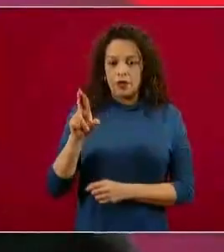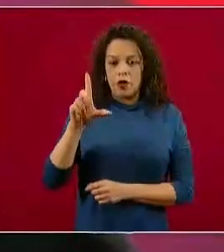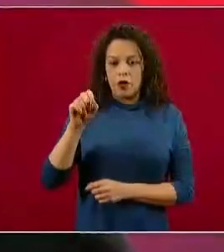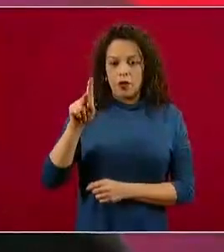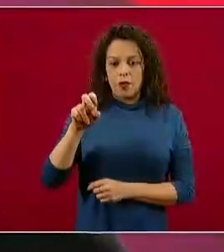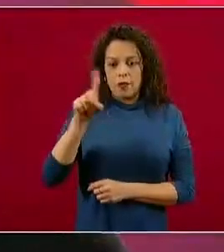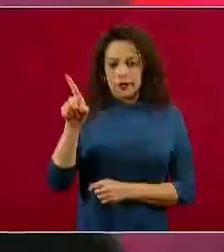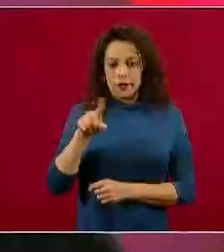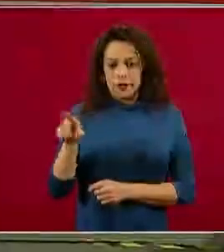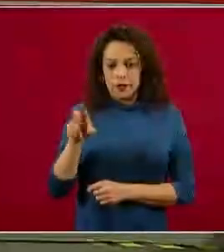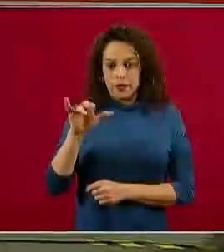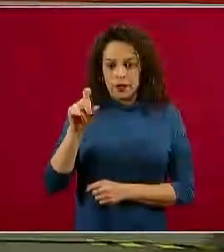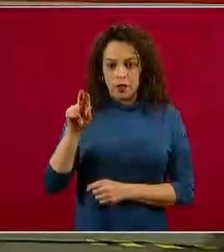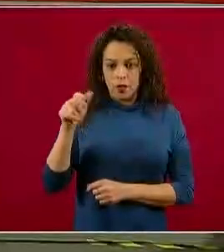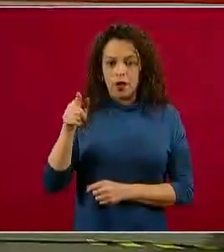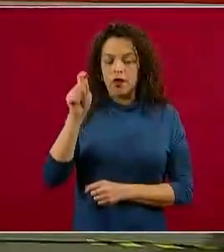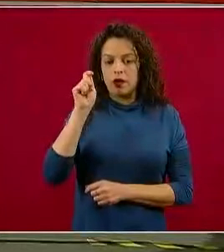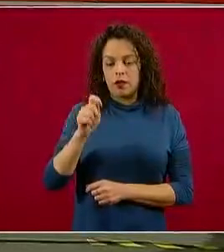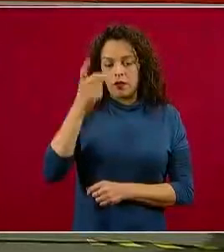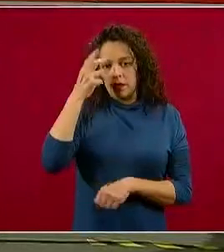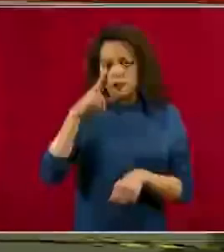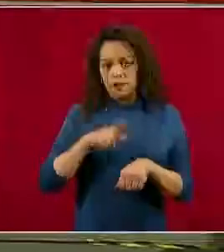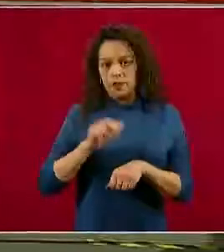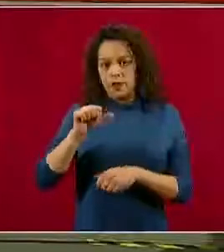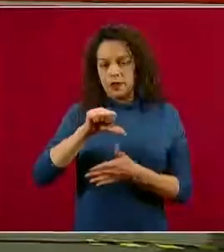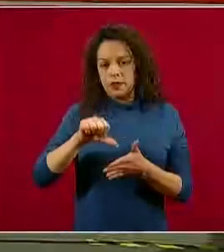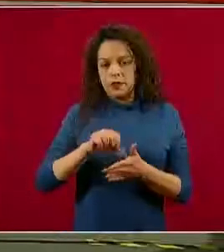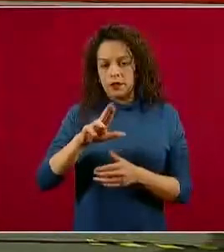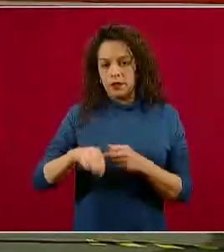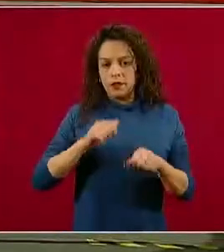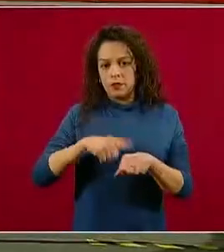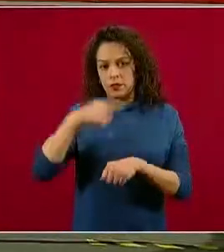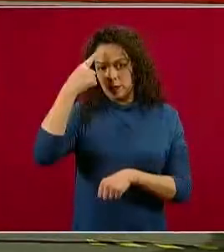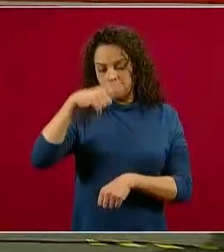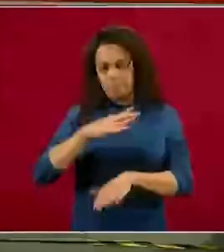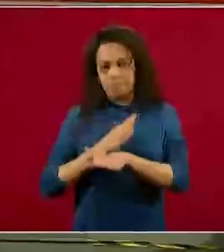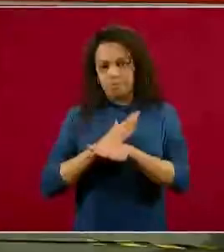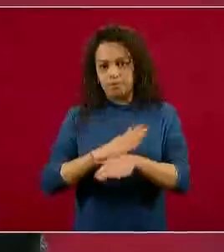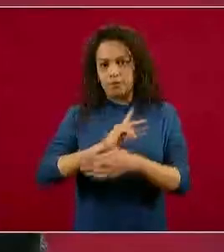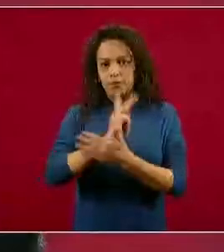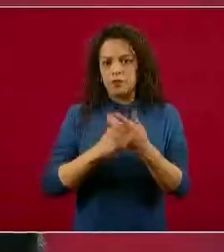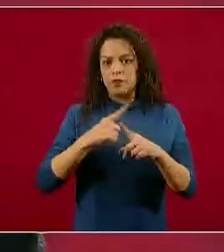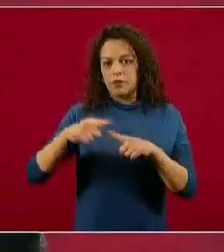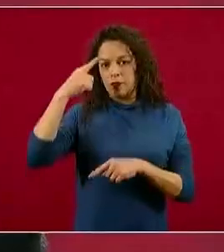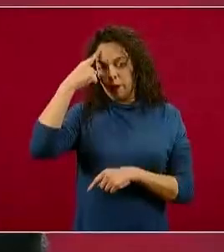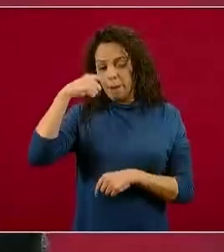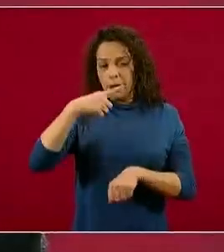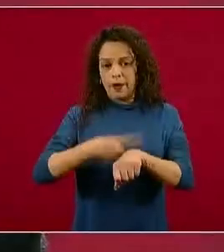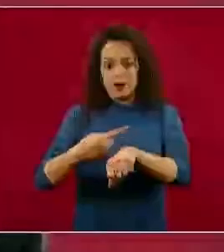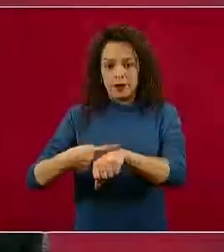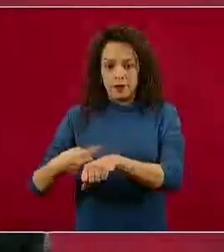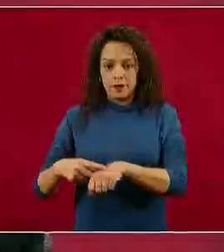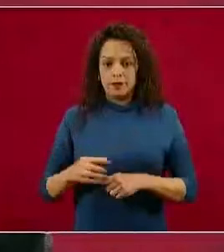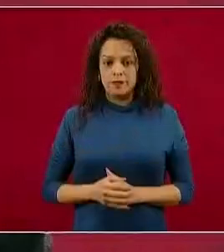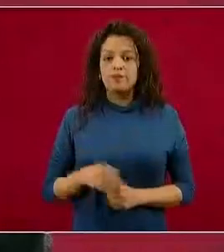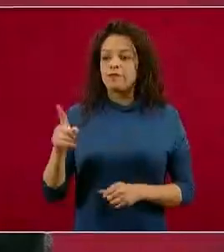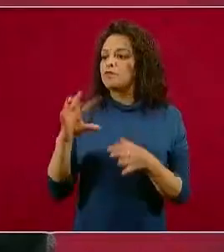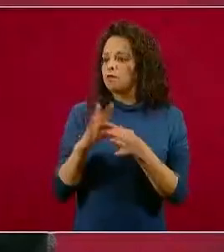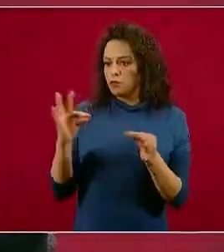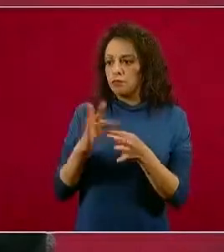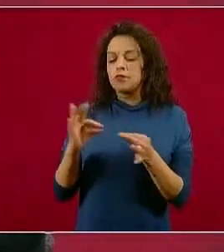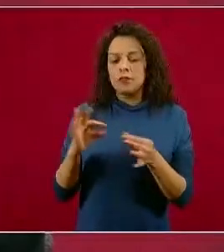es director general del Centro Nacional de Programas Preventivos y Control de Enfermedades, y presentará precisamente lo que implica